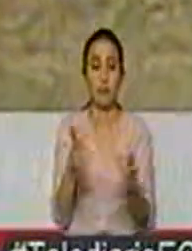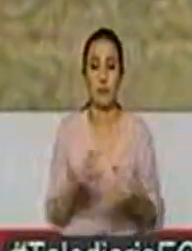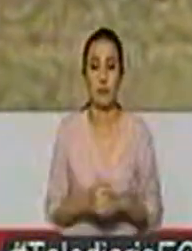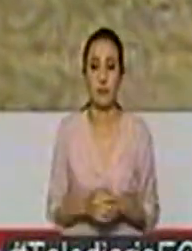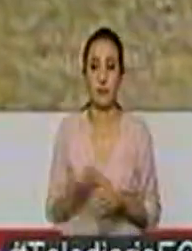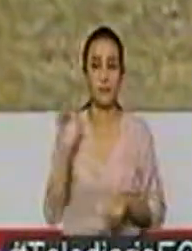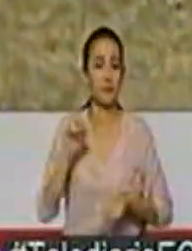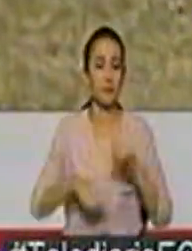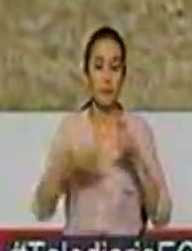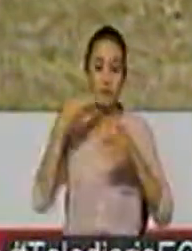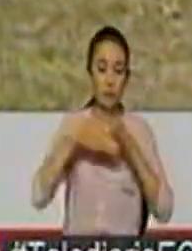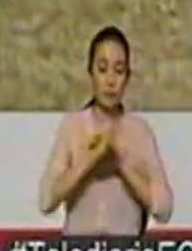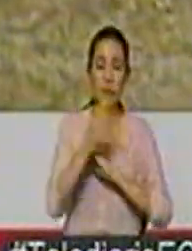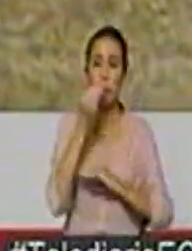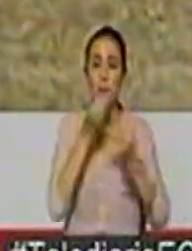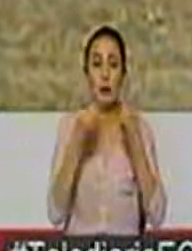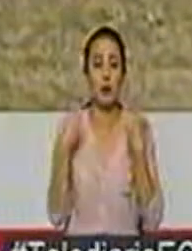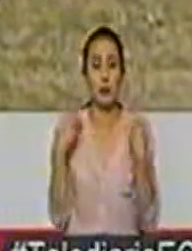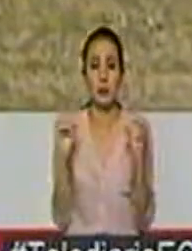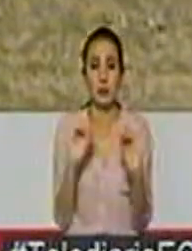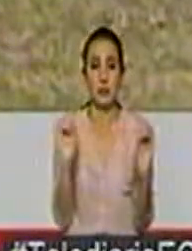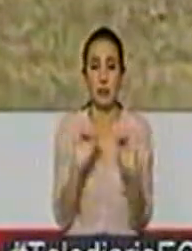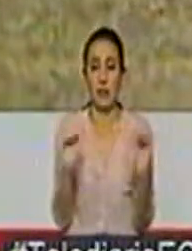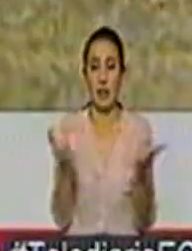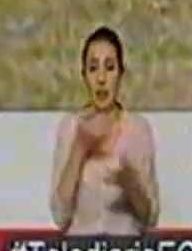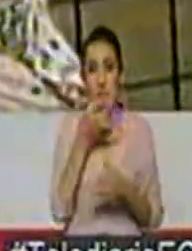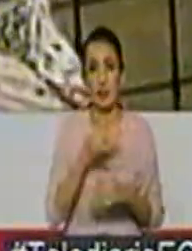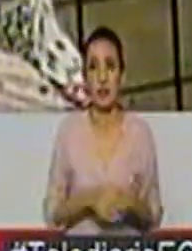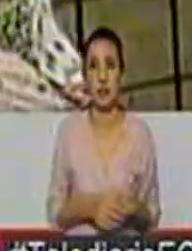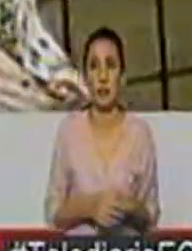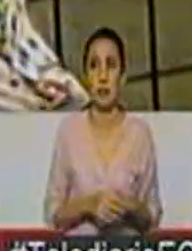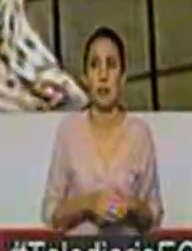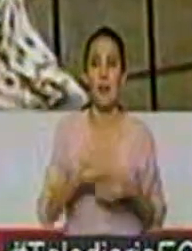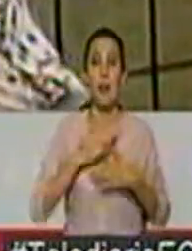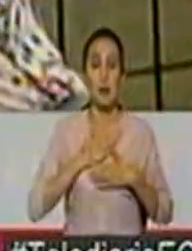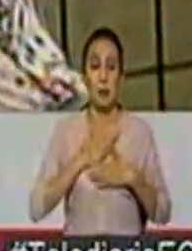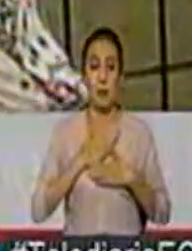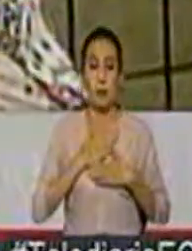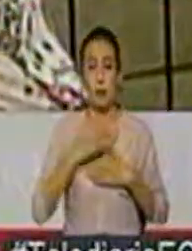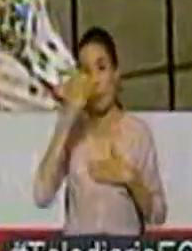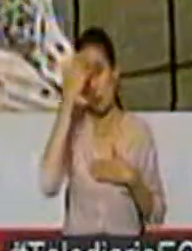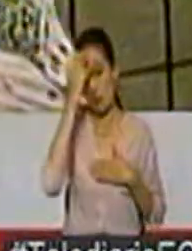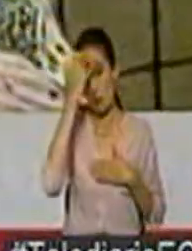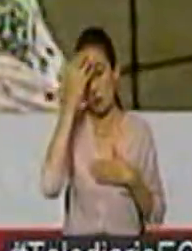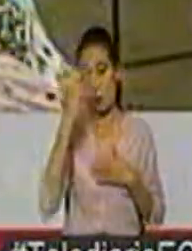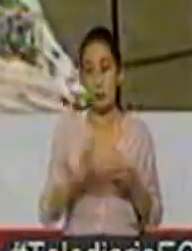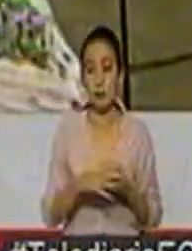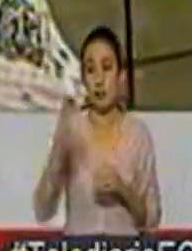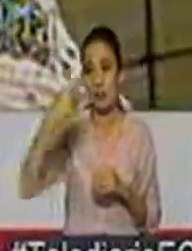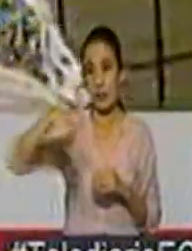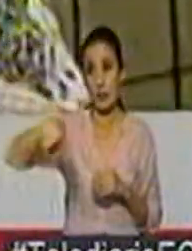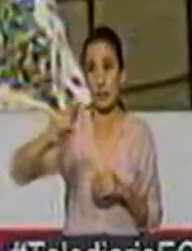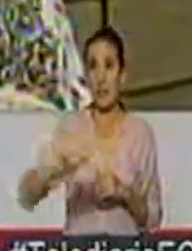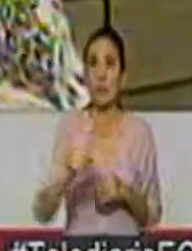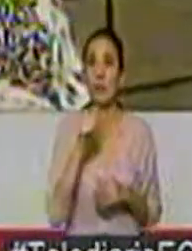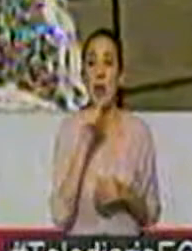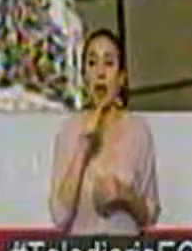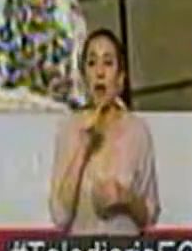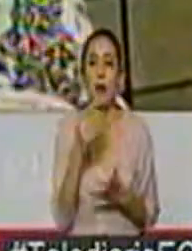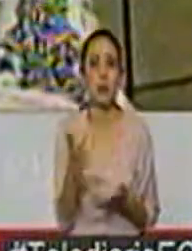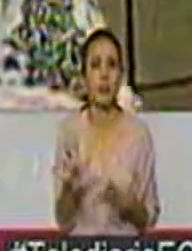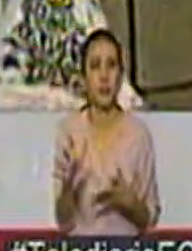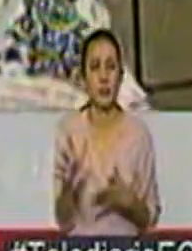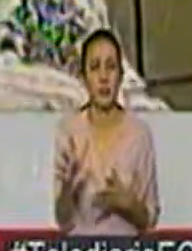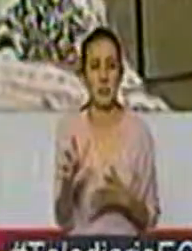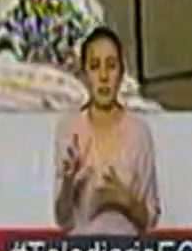podemos ingresar alimentos, ni ropa, ni medicamentos todavía. Mi queja es, ellos no tienen agua lo suficiente,